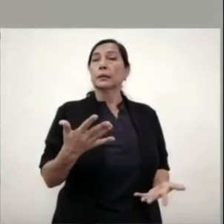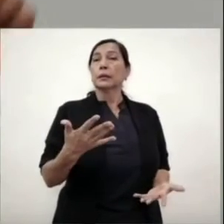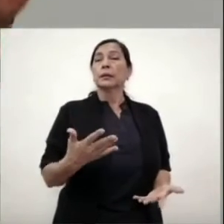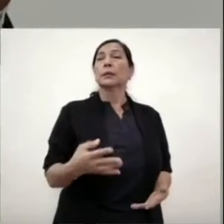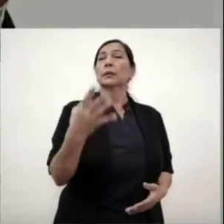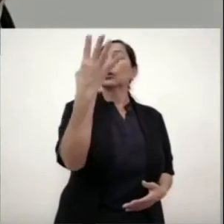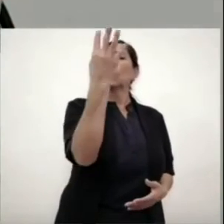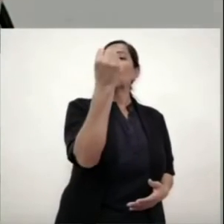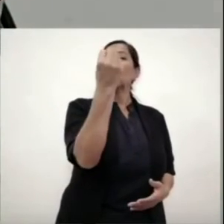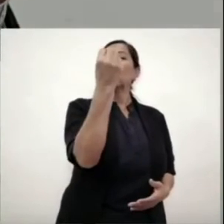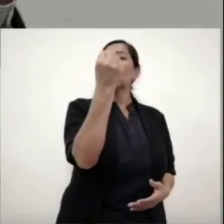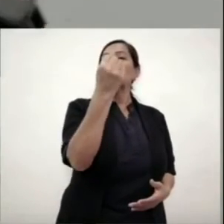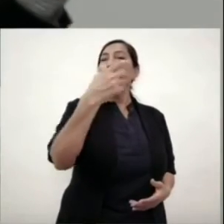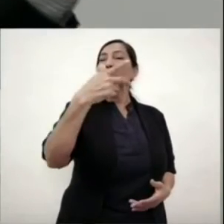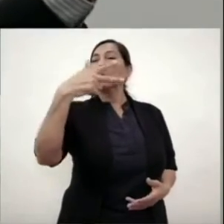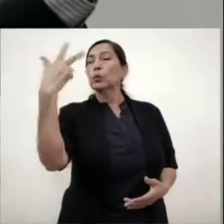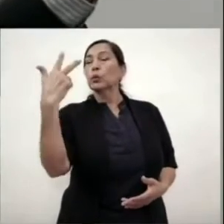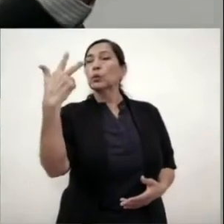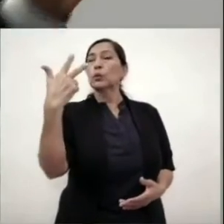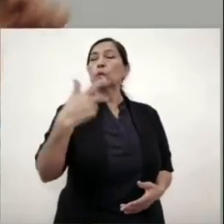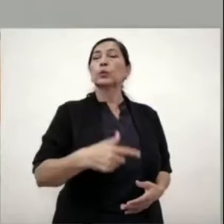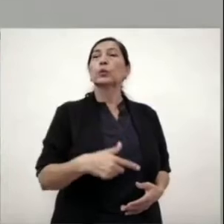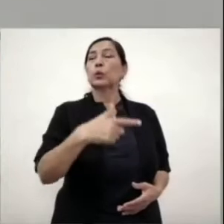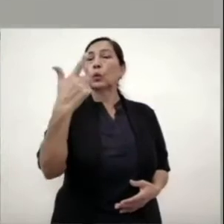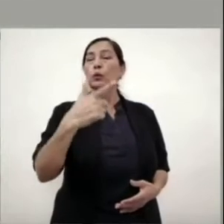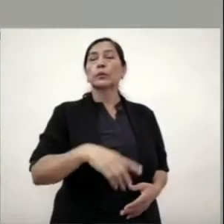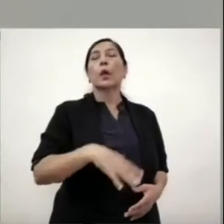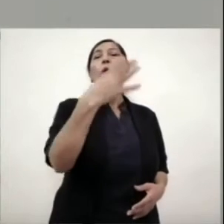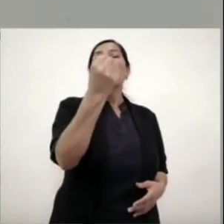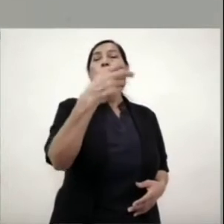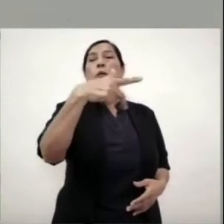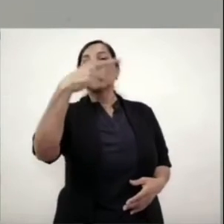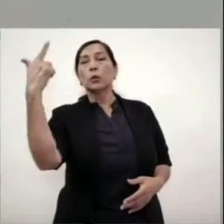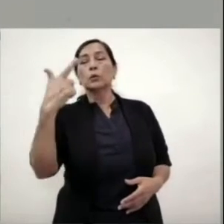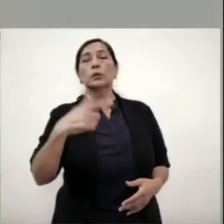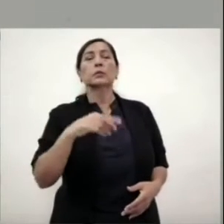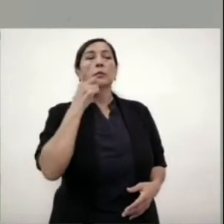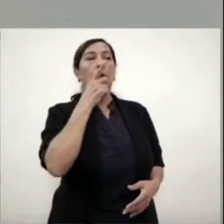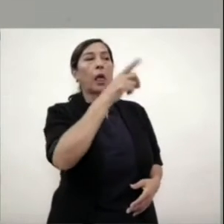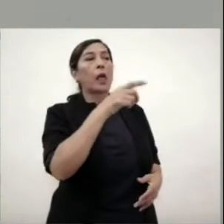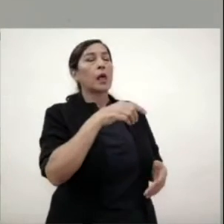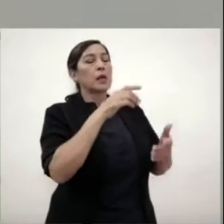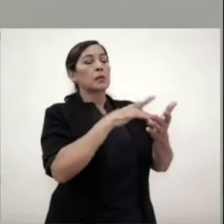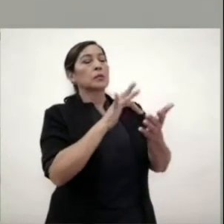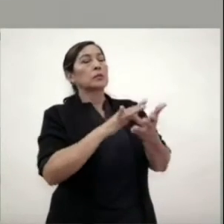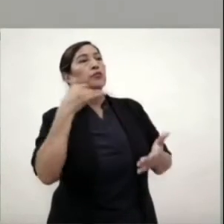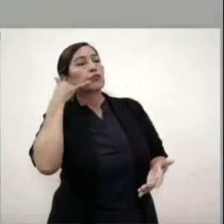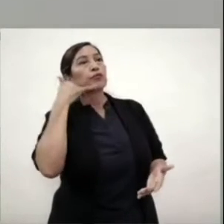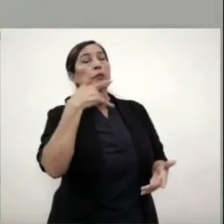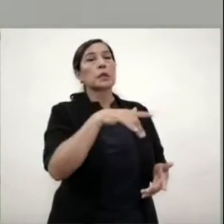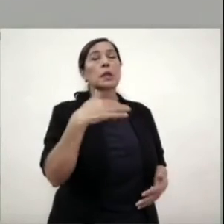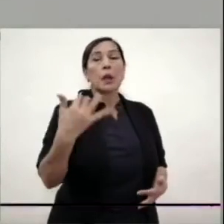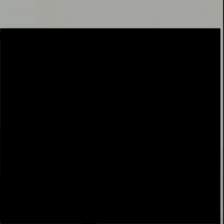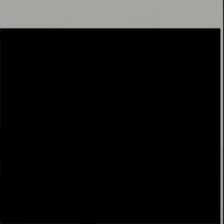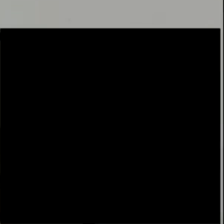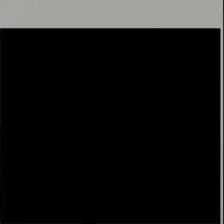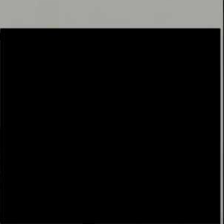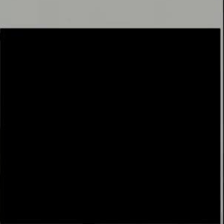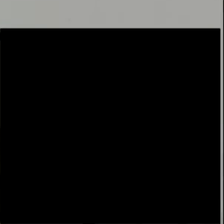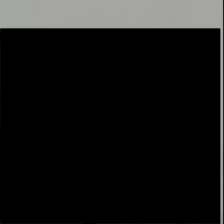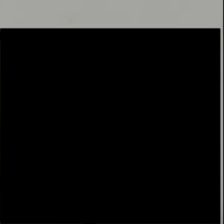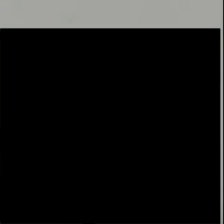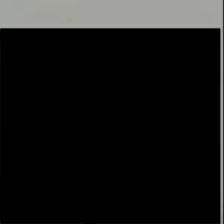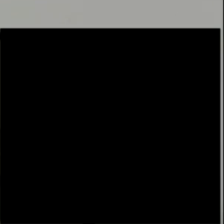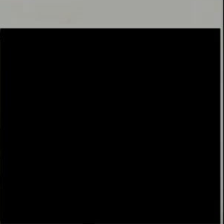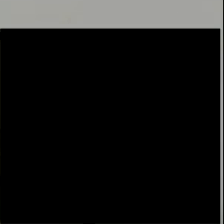contar ya con una telecomunicación encriptada de sus fuerzas policíacas. Ya no se van a comunicar